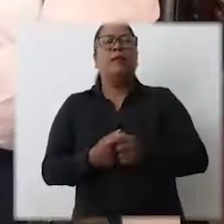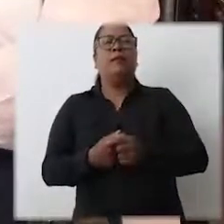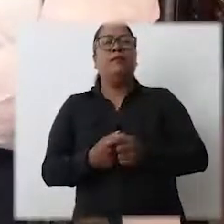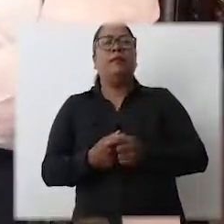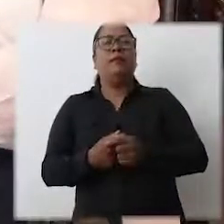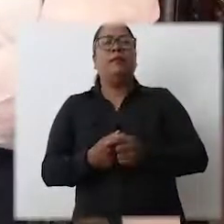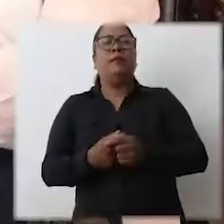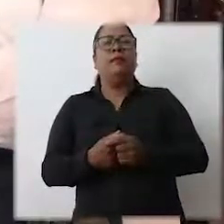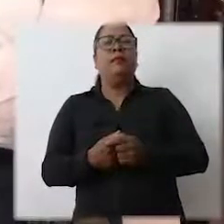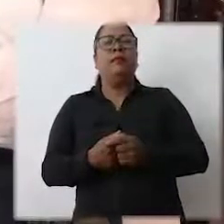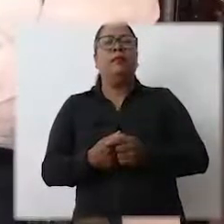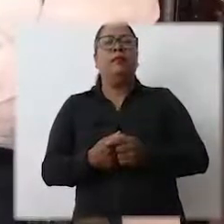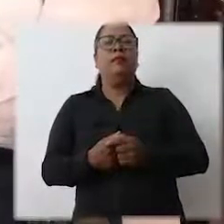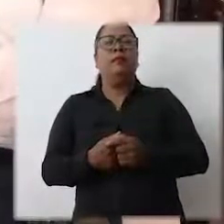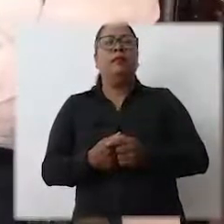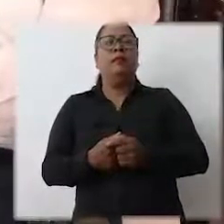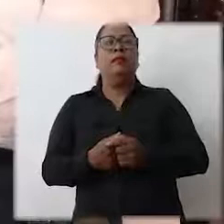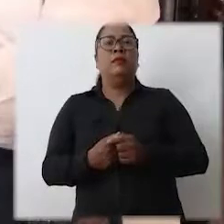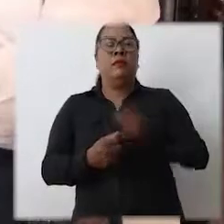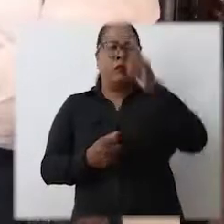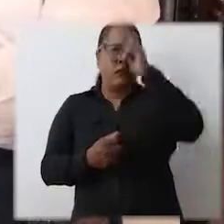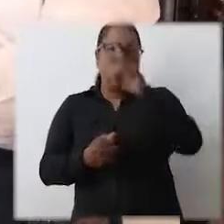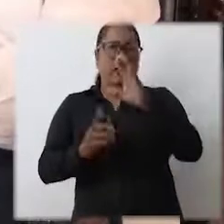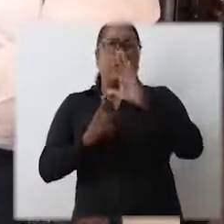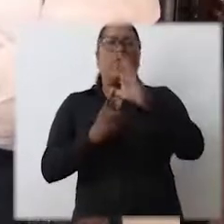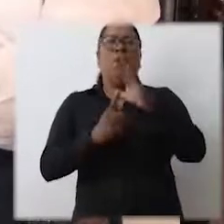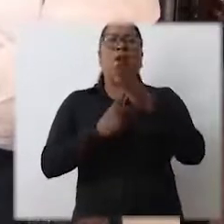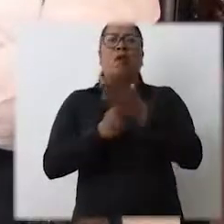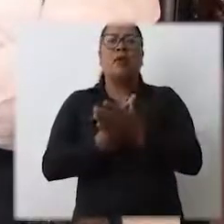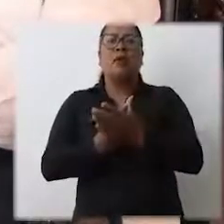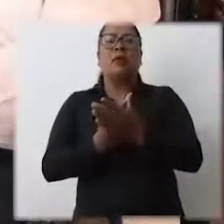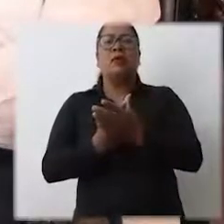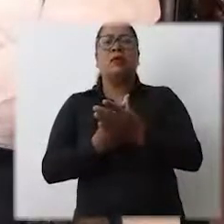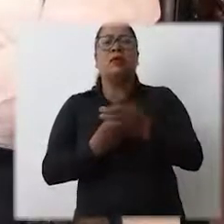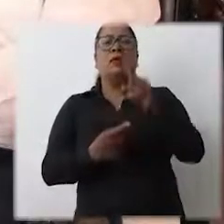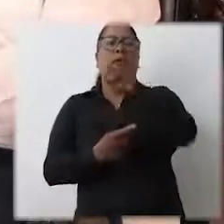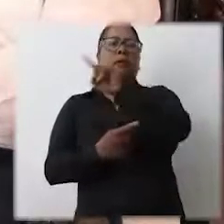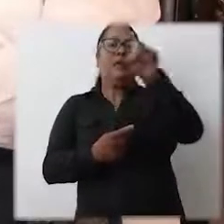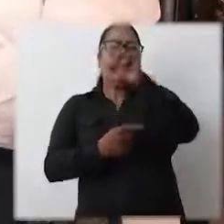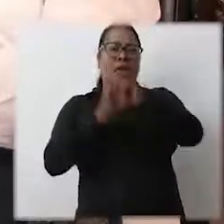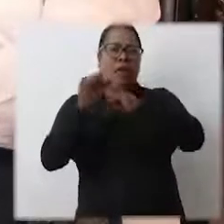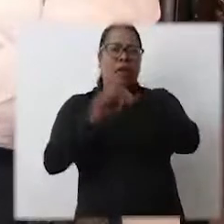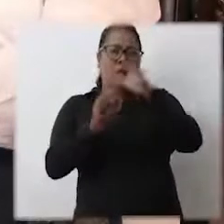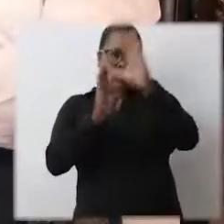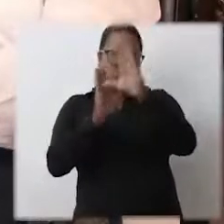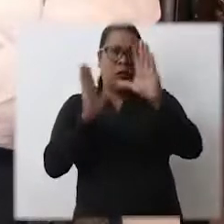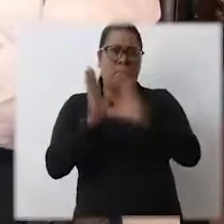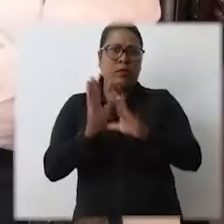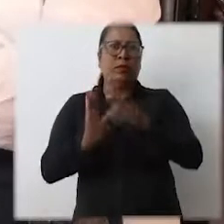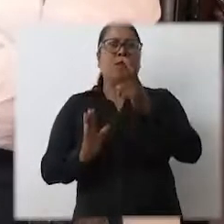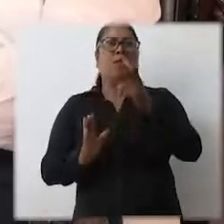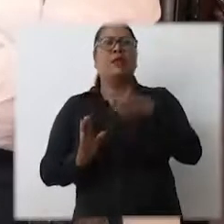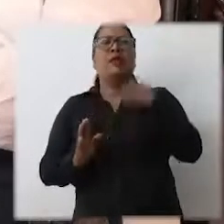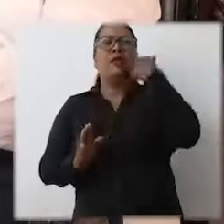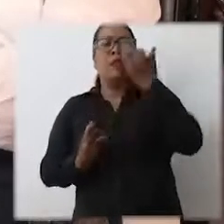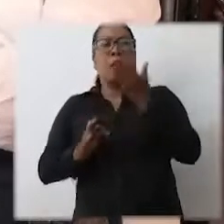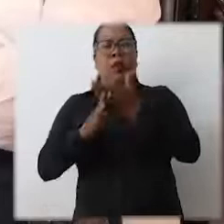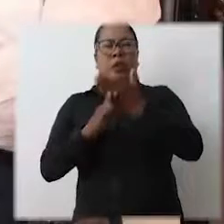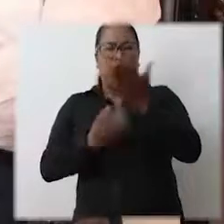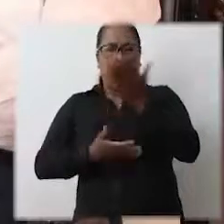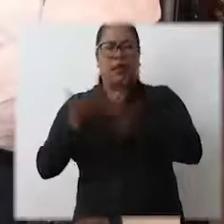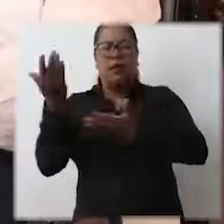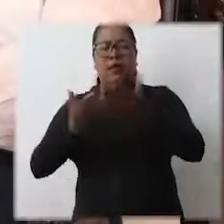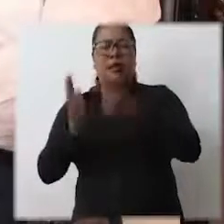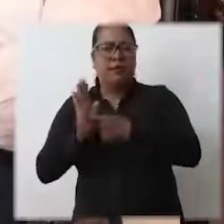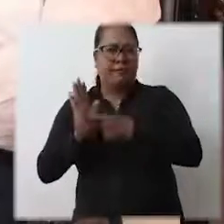busca con este punto de acuerdo. La Constitución Política del Estado Libre y Soberano de Oaxaca